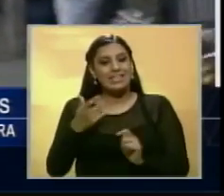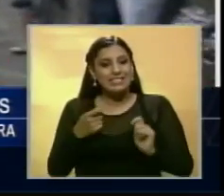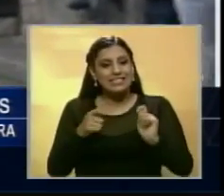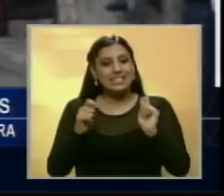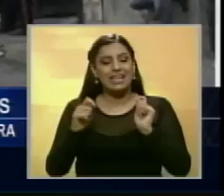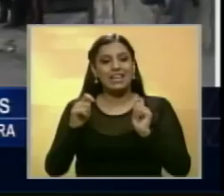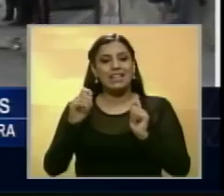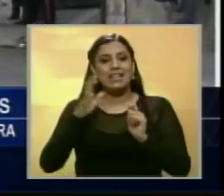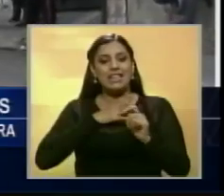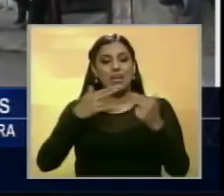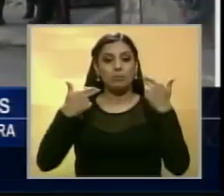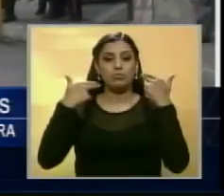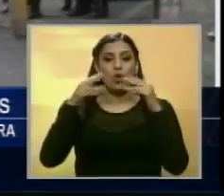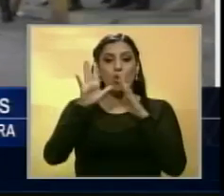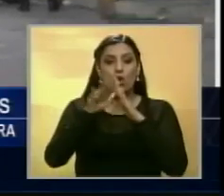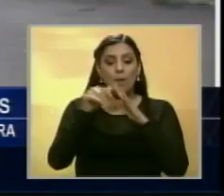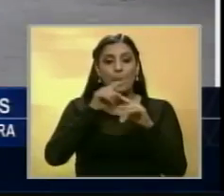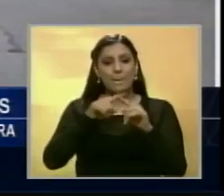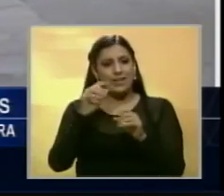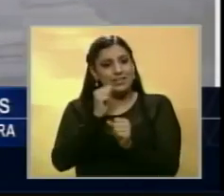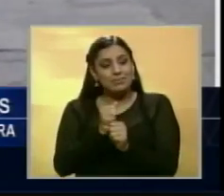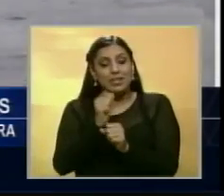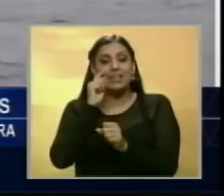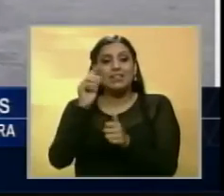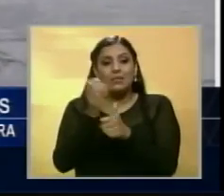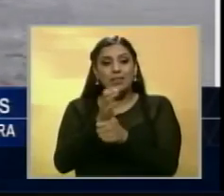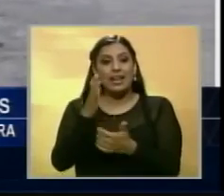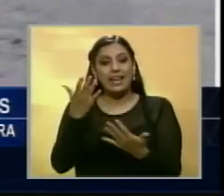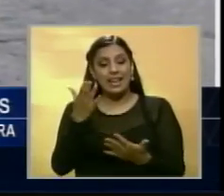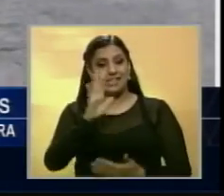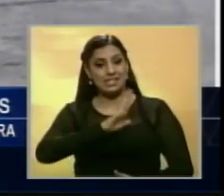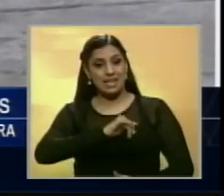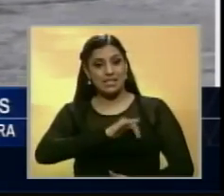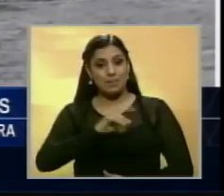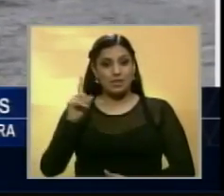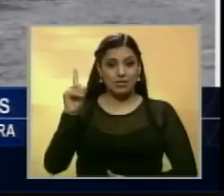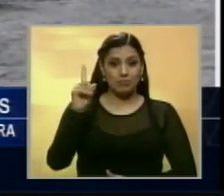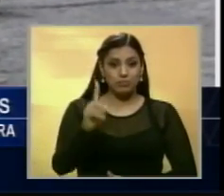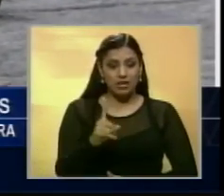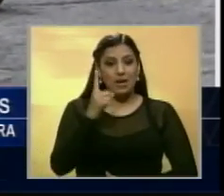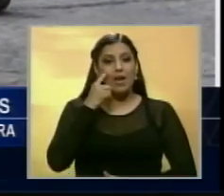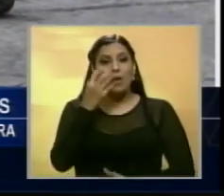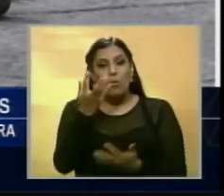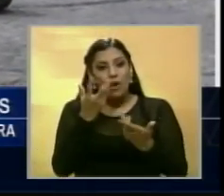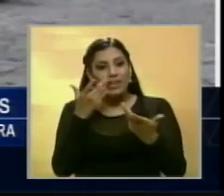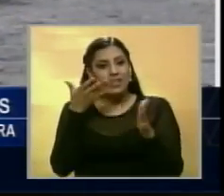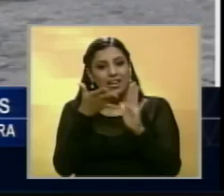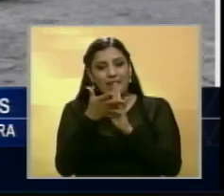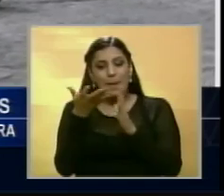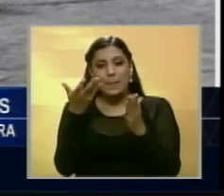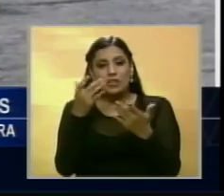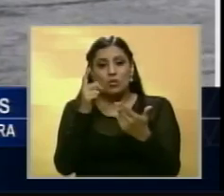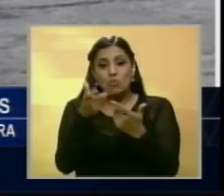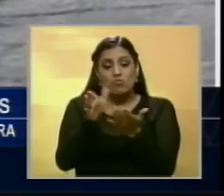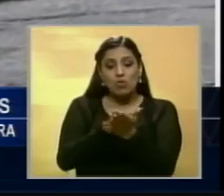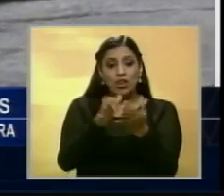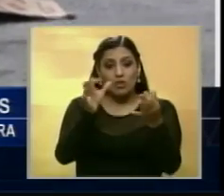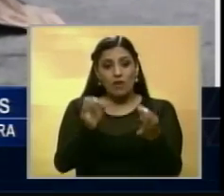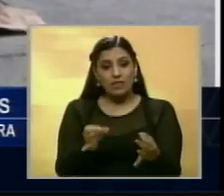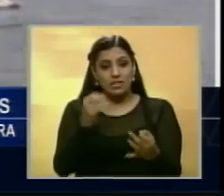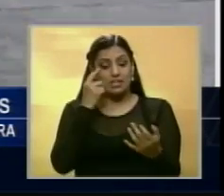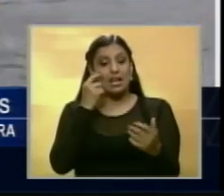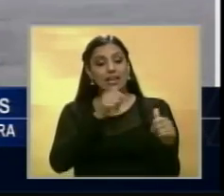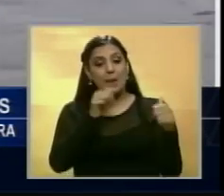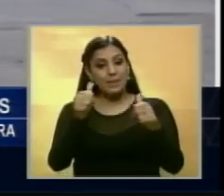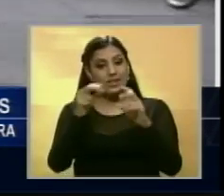tratarse de un asalto, sin embargo están a la espera de que organismos de la Policía Científica lleguen al lugar para realizar el levantamiento formal del cadáver